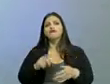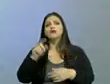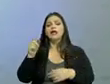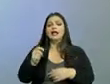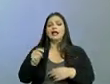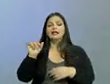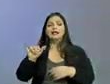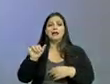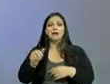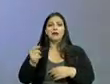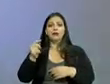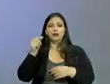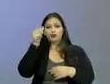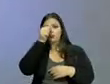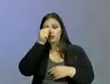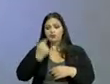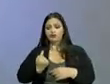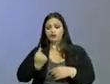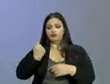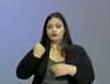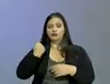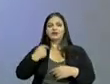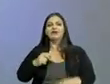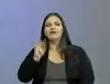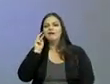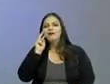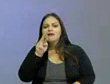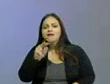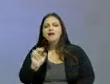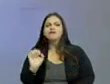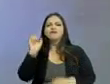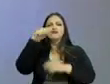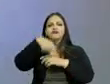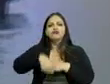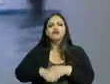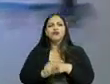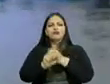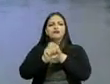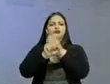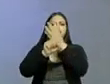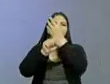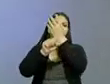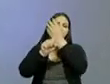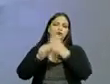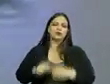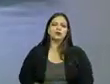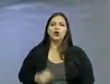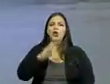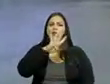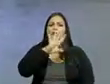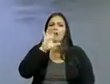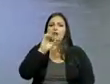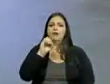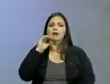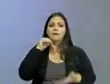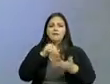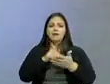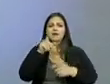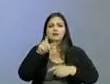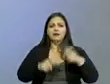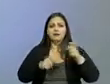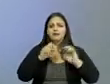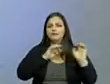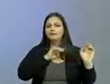Festival de las Ballenas Jorobadas en la costa. En promedio llegan aproximadamente 40.000 visitantes a